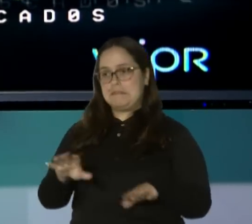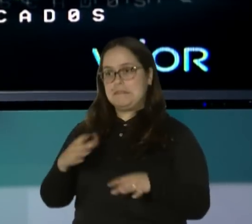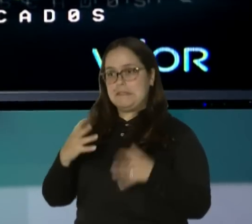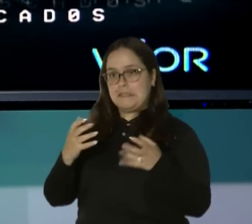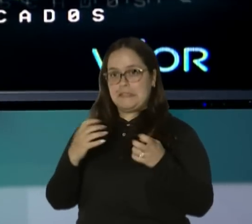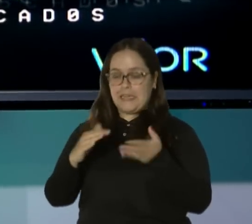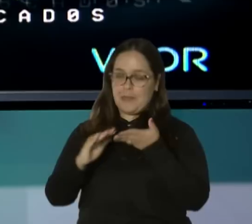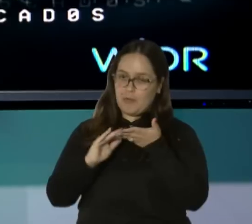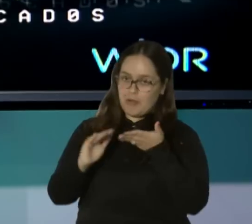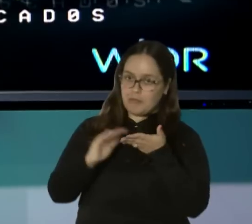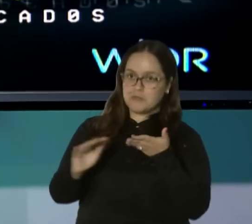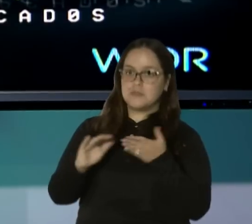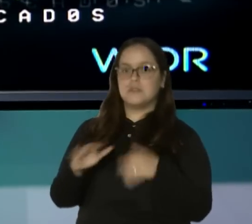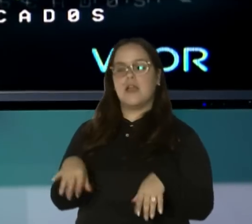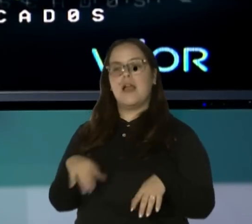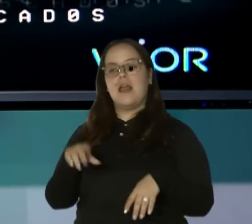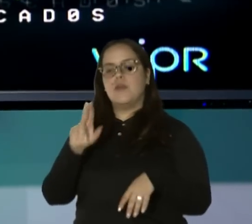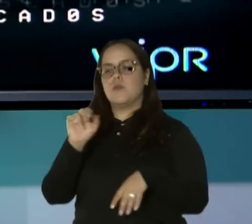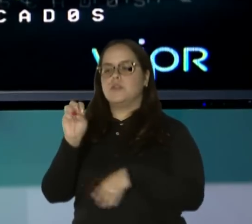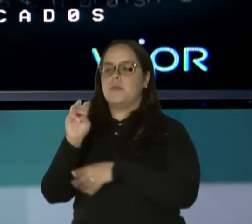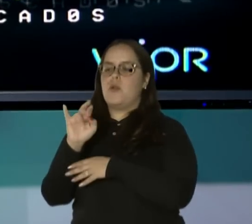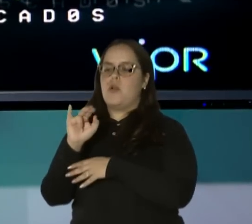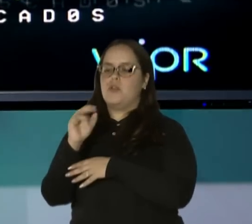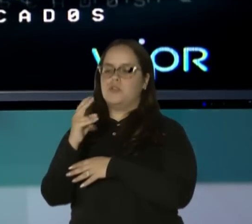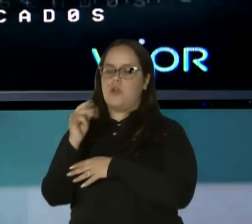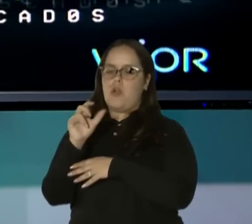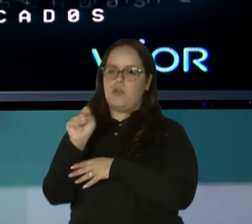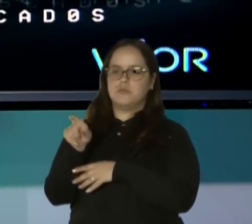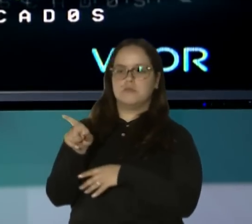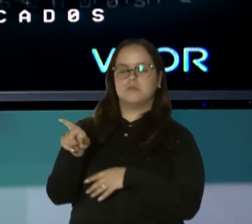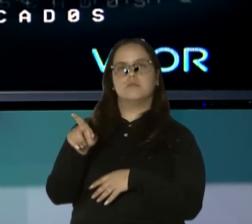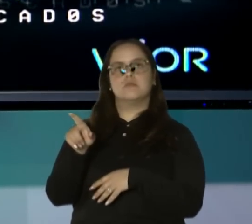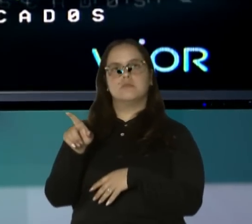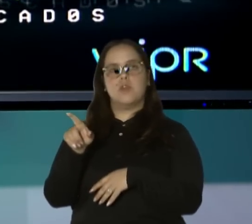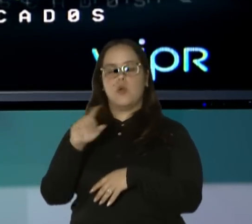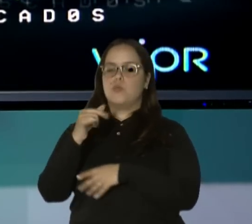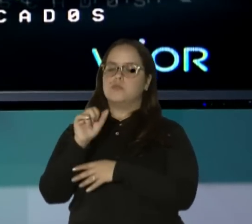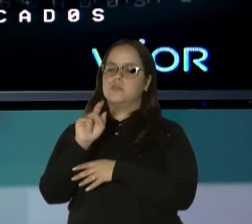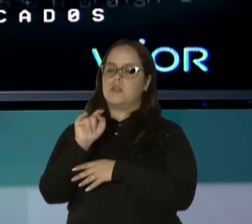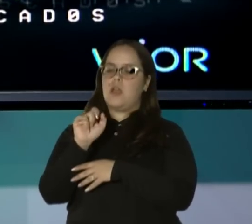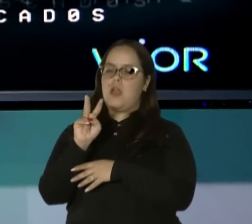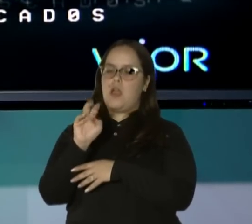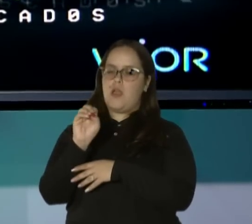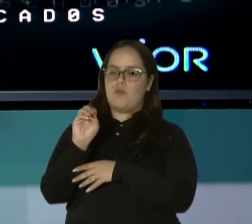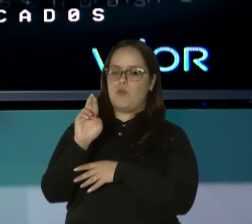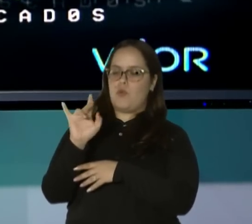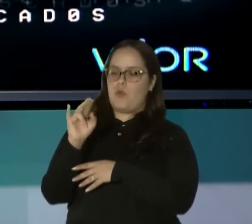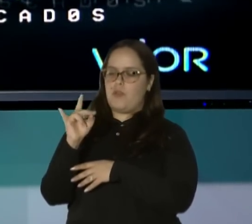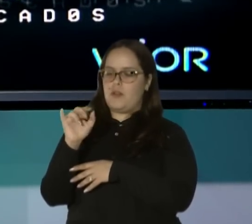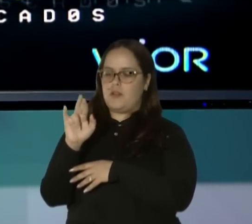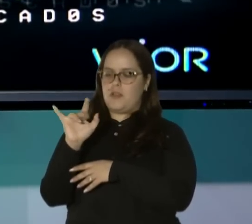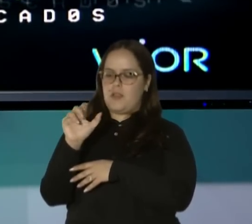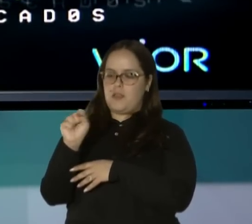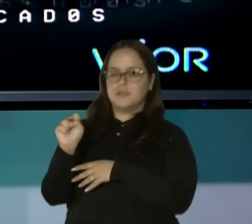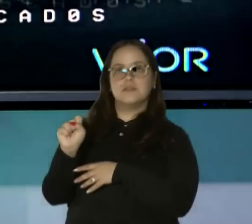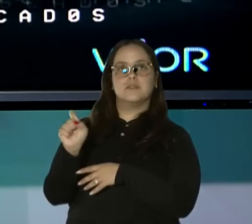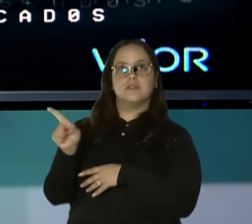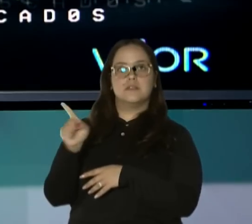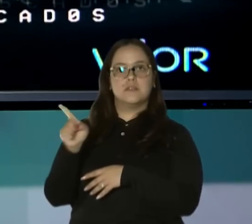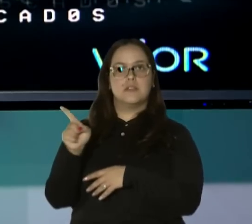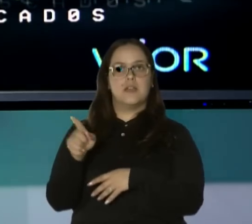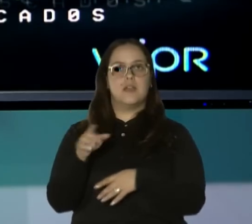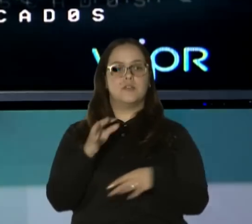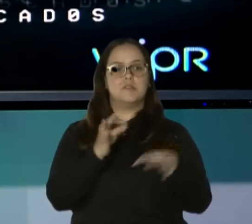al compañero J.S. Marshall, compañero Gustavo Rodríguez, quien, pues, el caso que él iba a estar